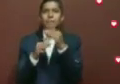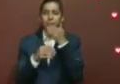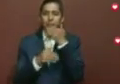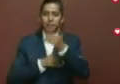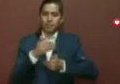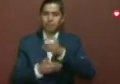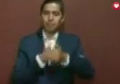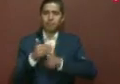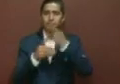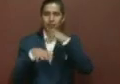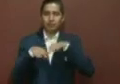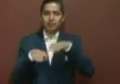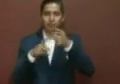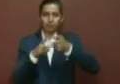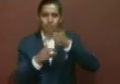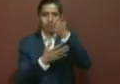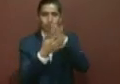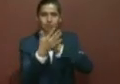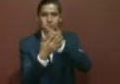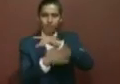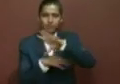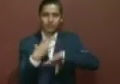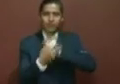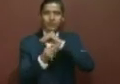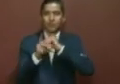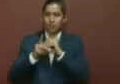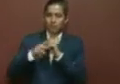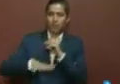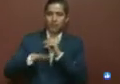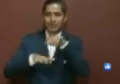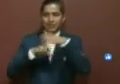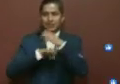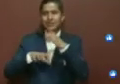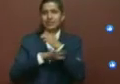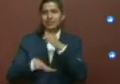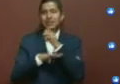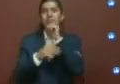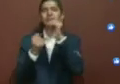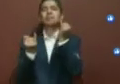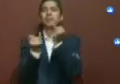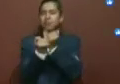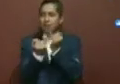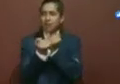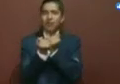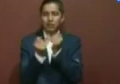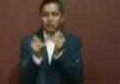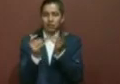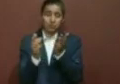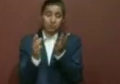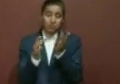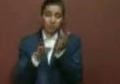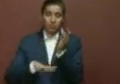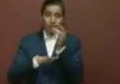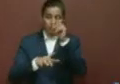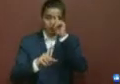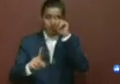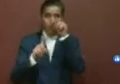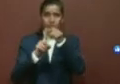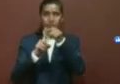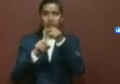certeza a las finanzas públicas del Estado, y eso le da certeza también al rumbo del Estado en los próximos